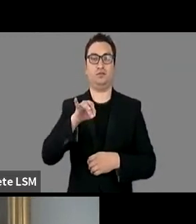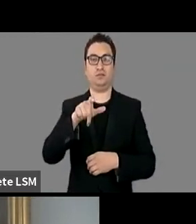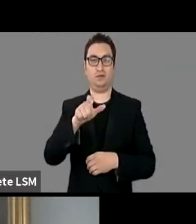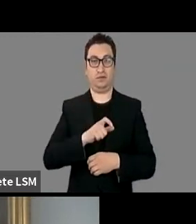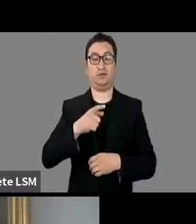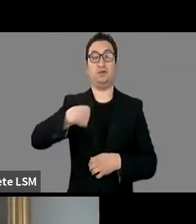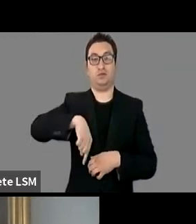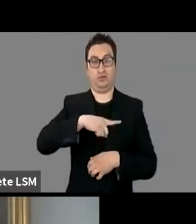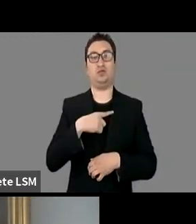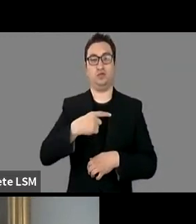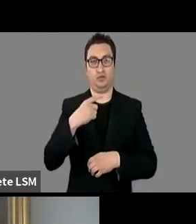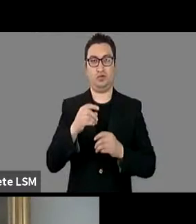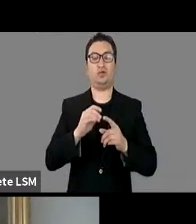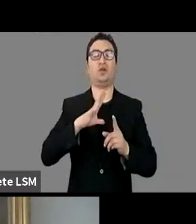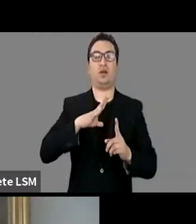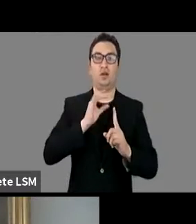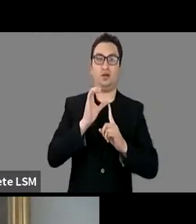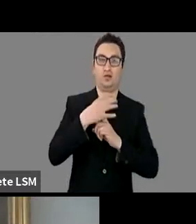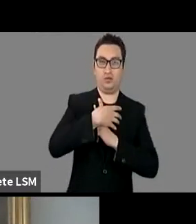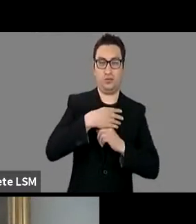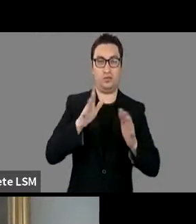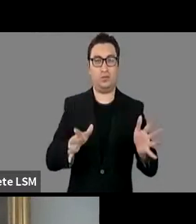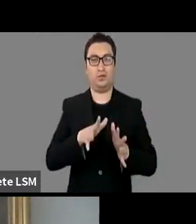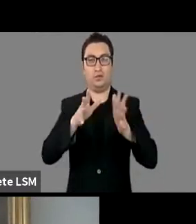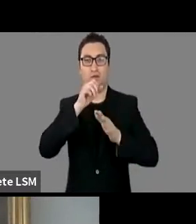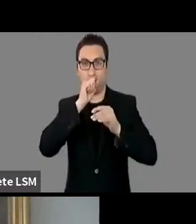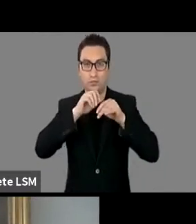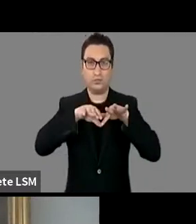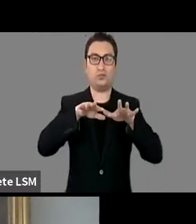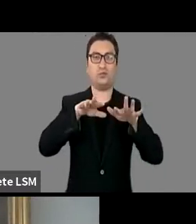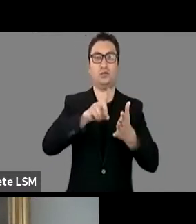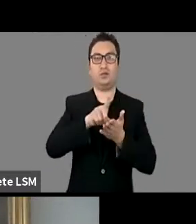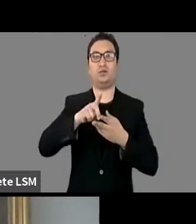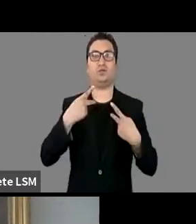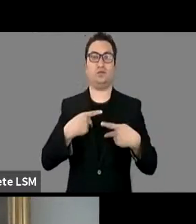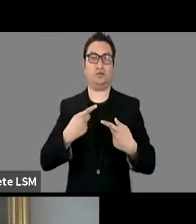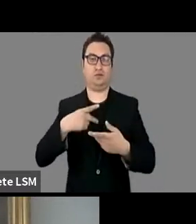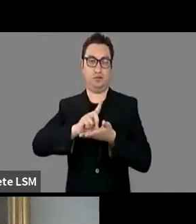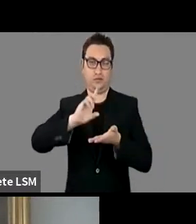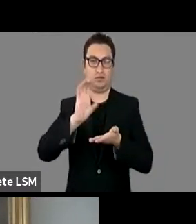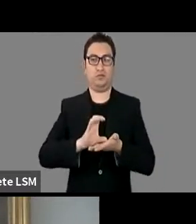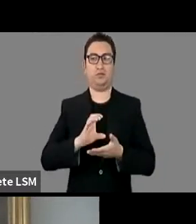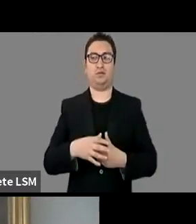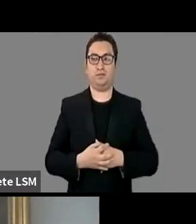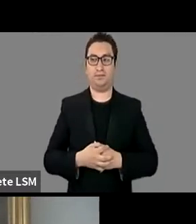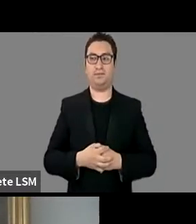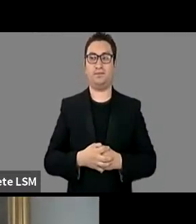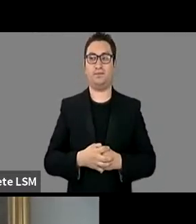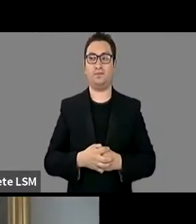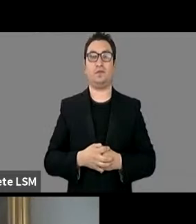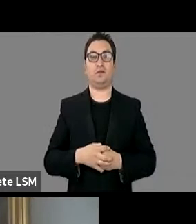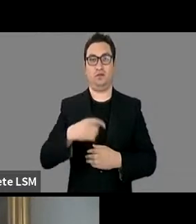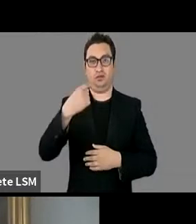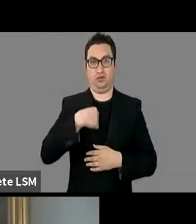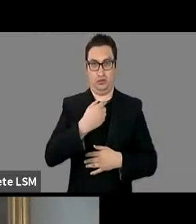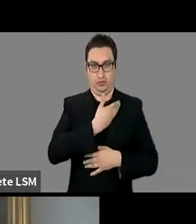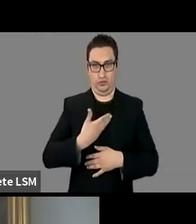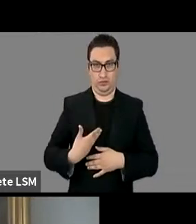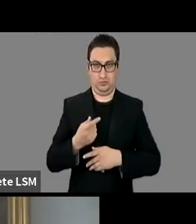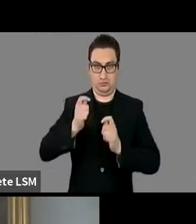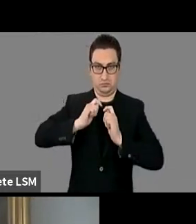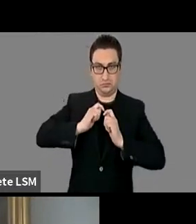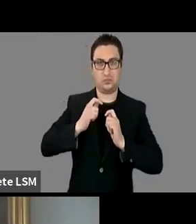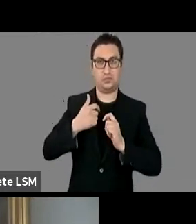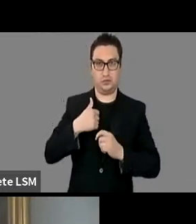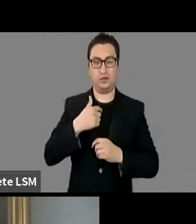el Fomento, Promoción y Difusión de los Derechos de las Personas con Discapacidad. Me toca presidir ese comité, que trabajó